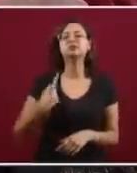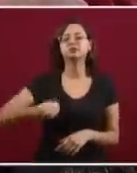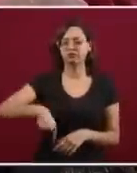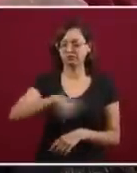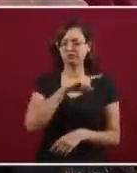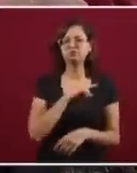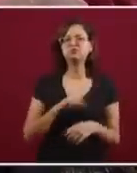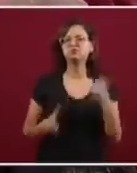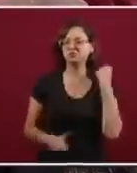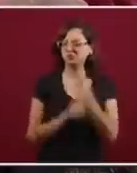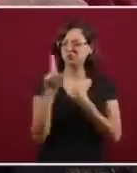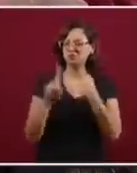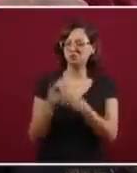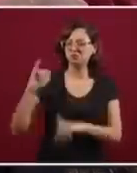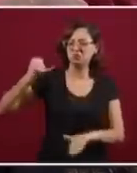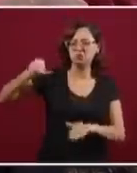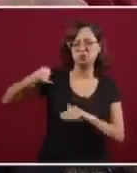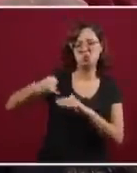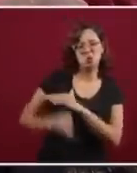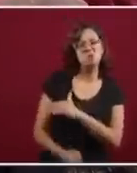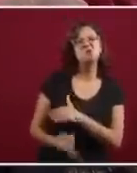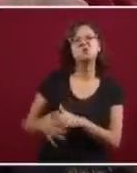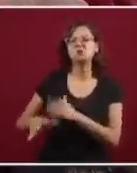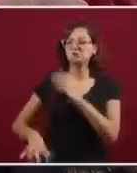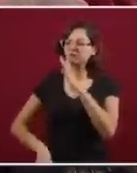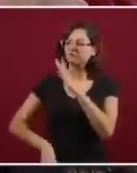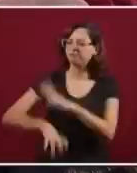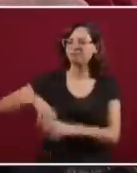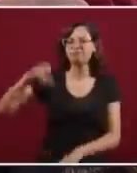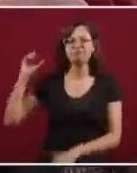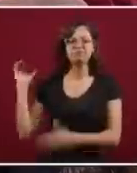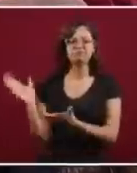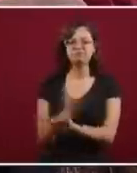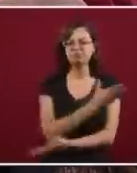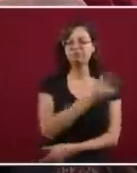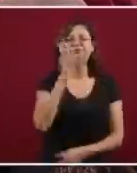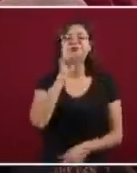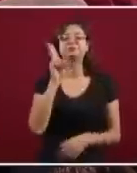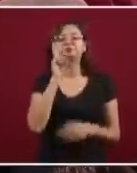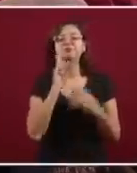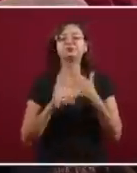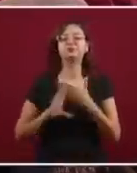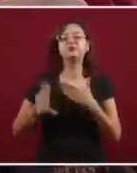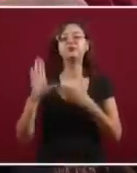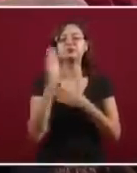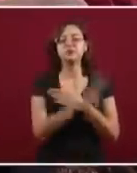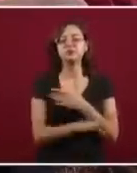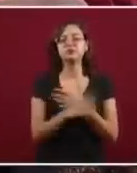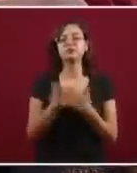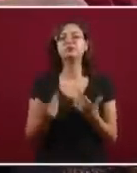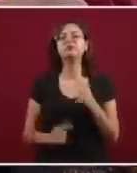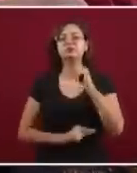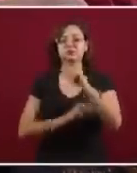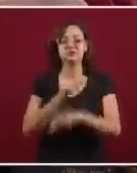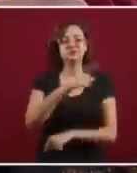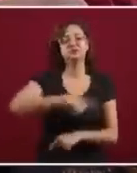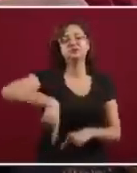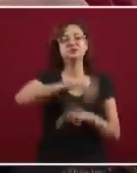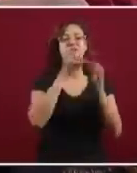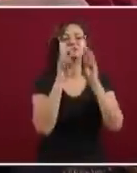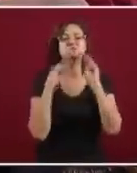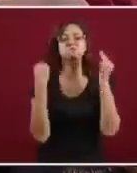este mal quitando este cáncer de las adicciones y de esta manera vamos a dejar sin recursos a los